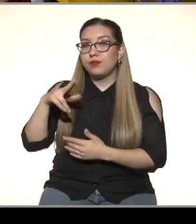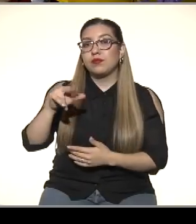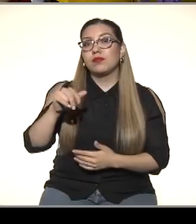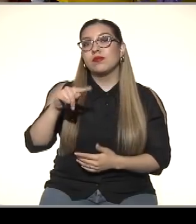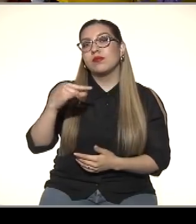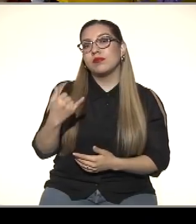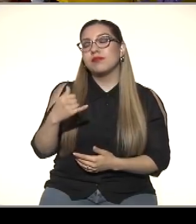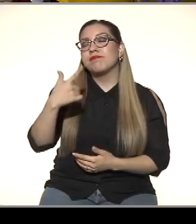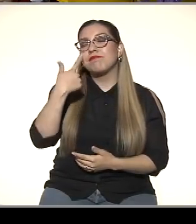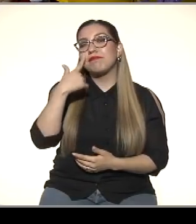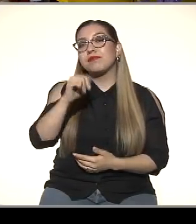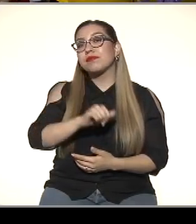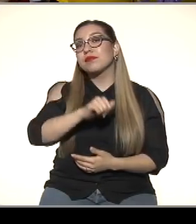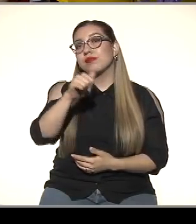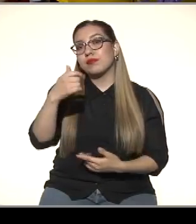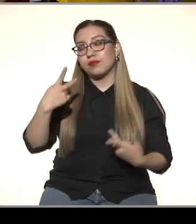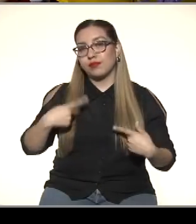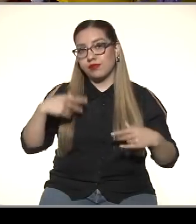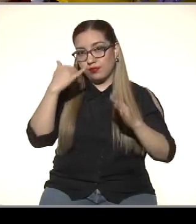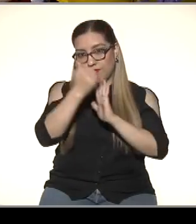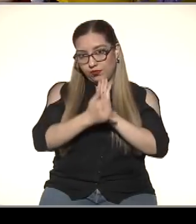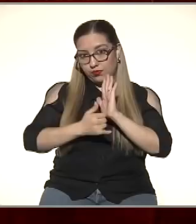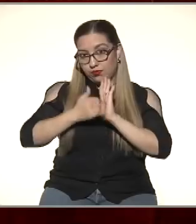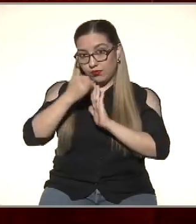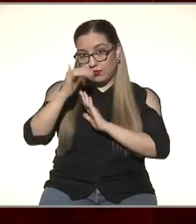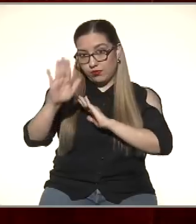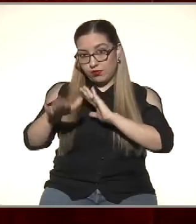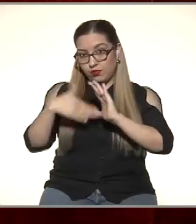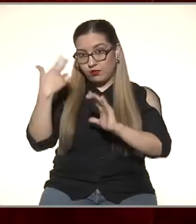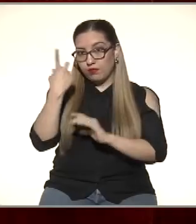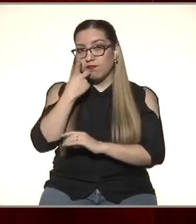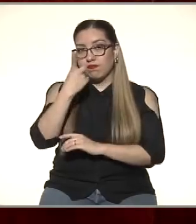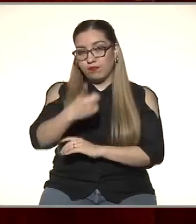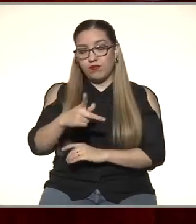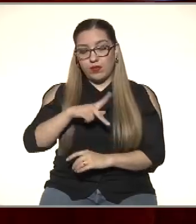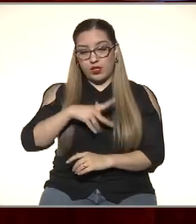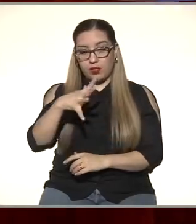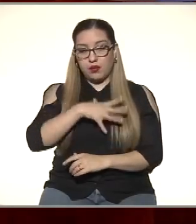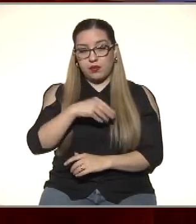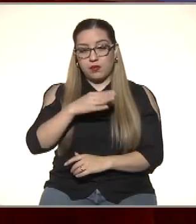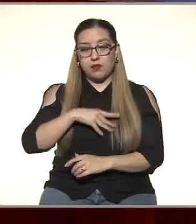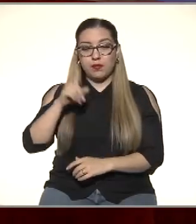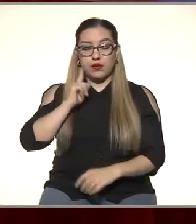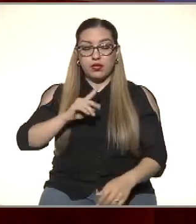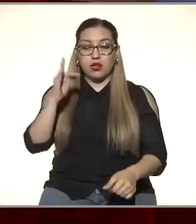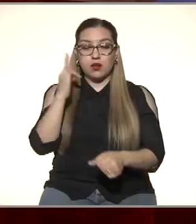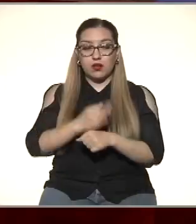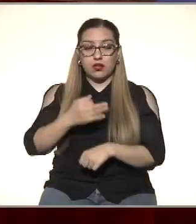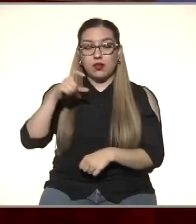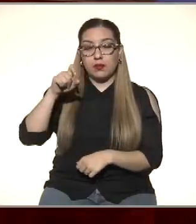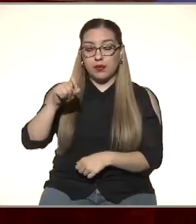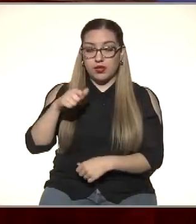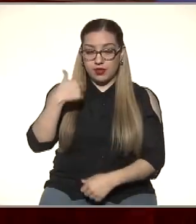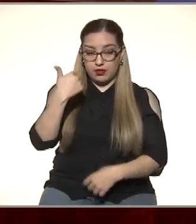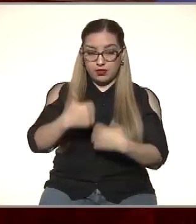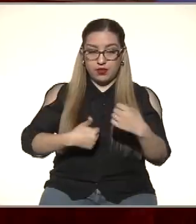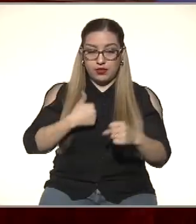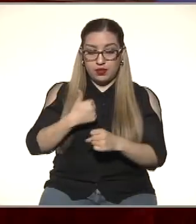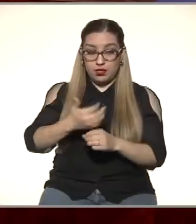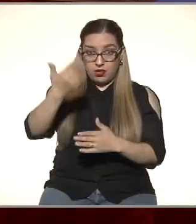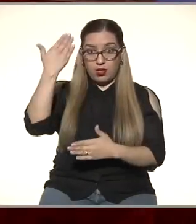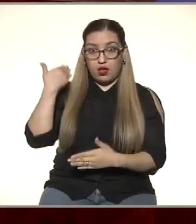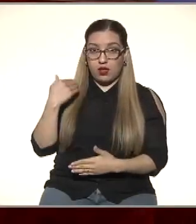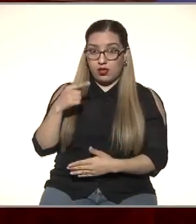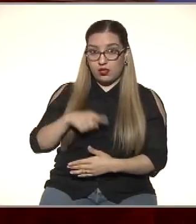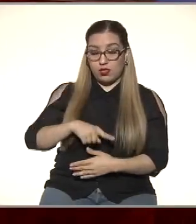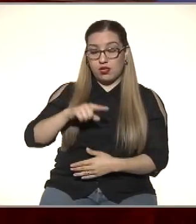tenemos aquí un testimonio que nos llegó en YouTube que dice así. Mi hija actualmente de 26 años, cuando ella tenía 16 años, descubrió